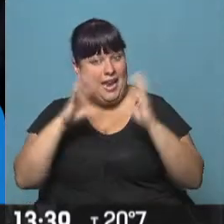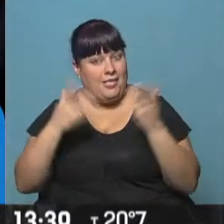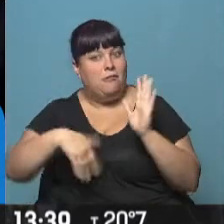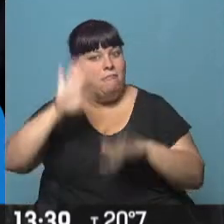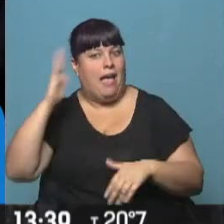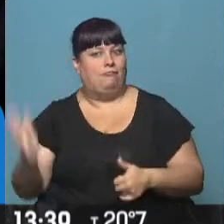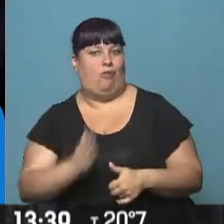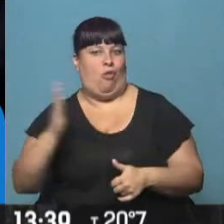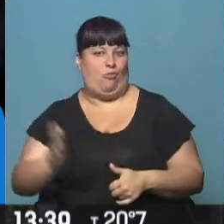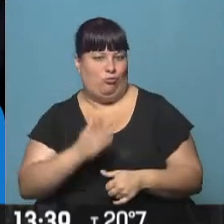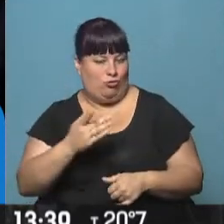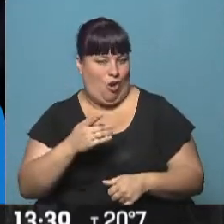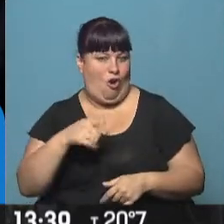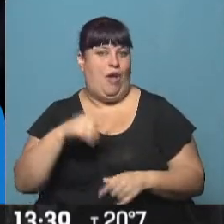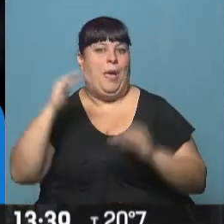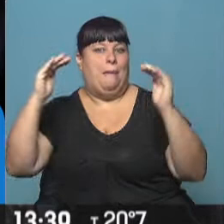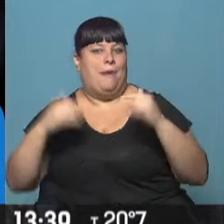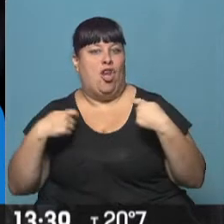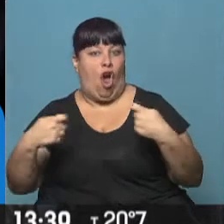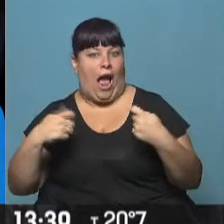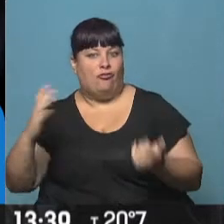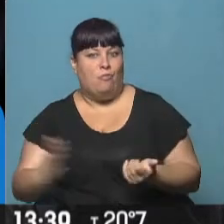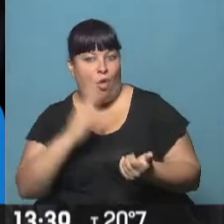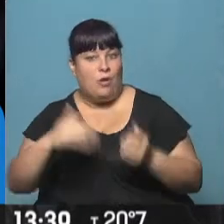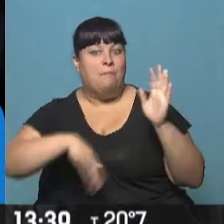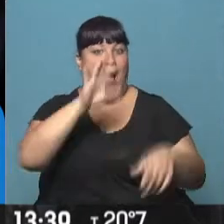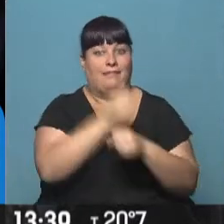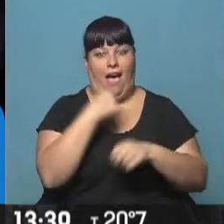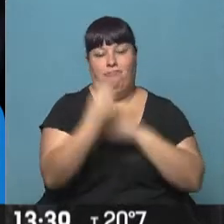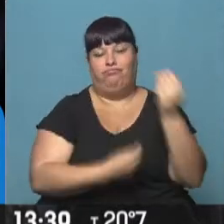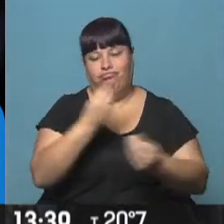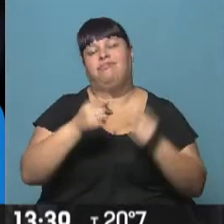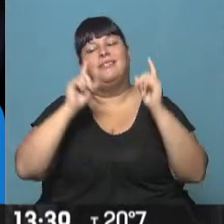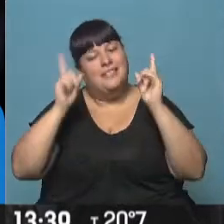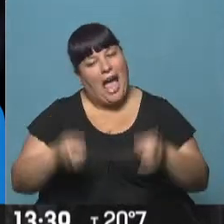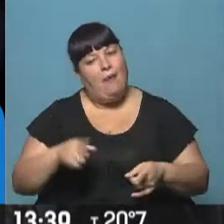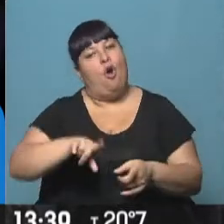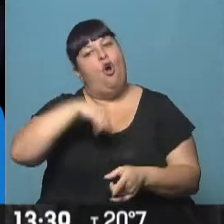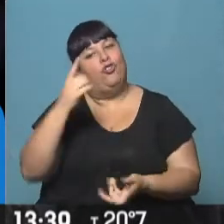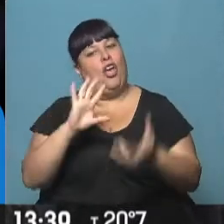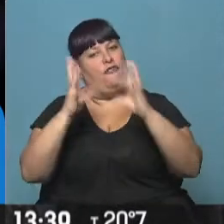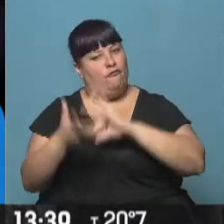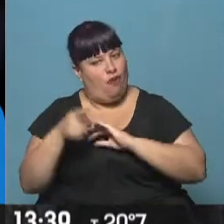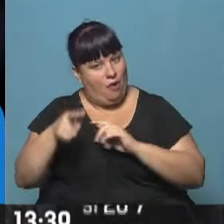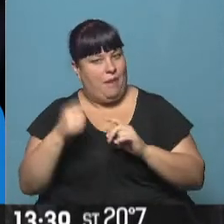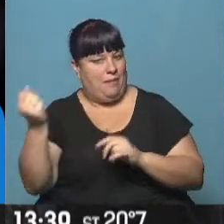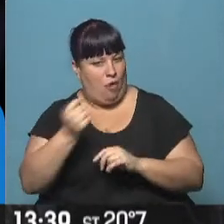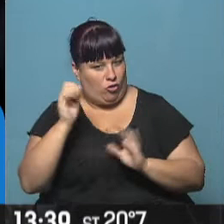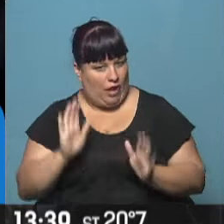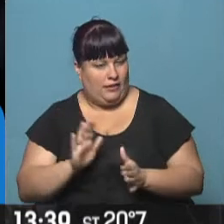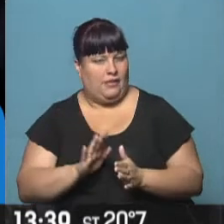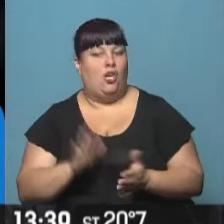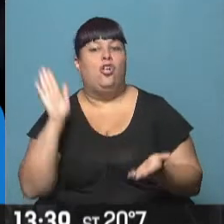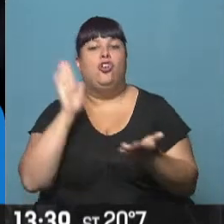mayor producción y bajar los costos de producción y más trabajo, también creo que es otro de los capítulos centrales.